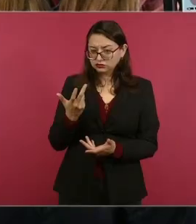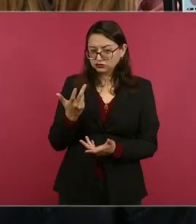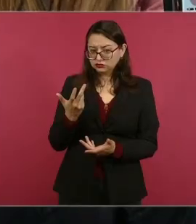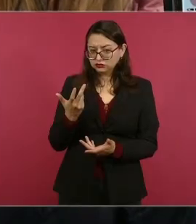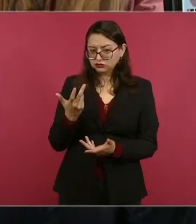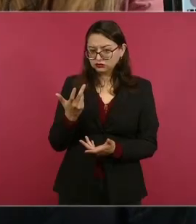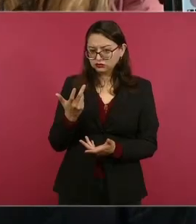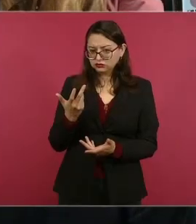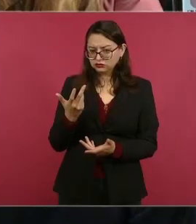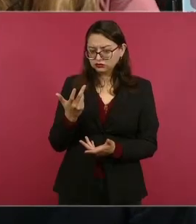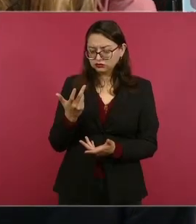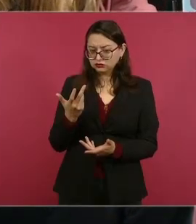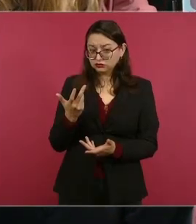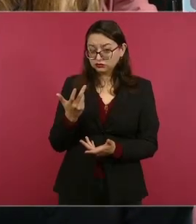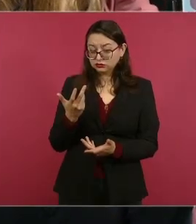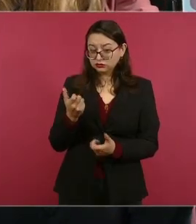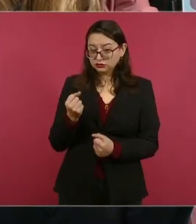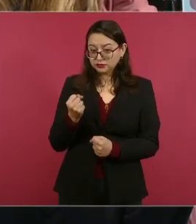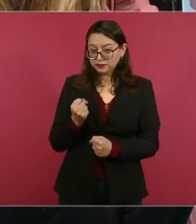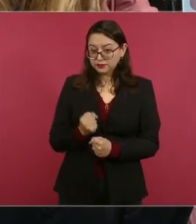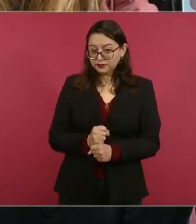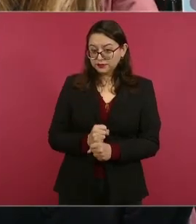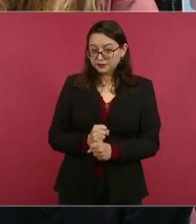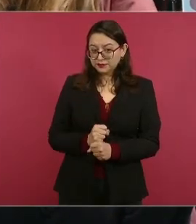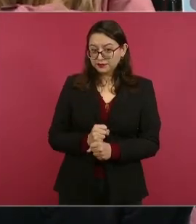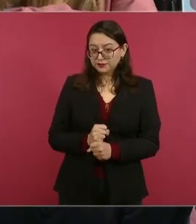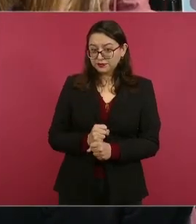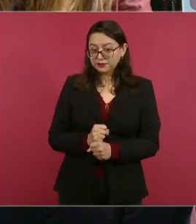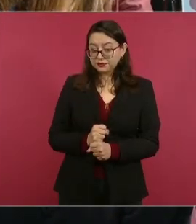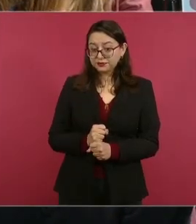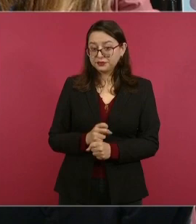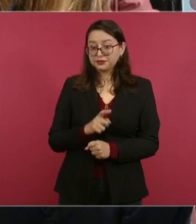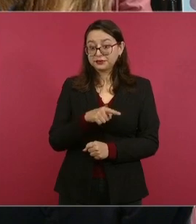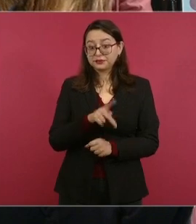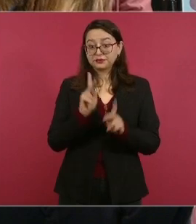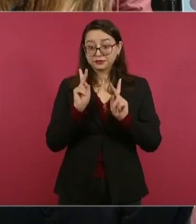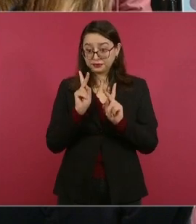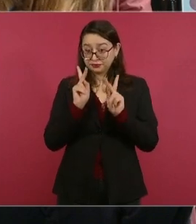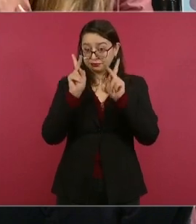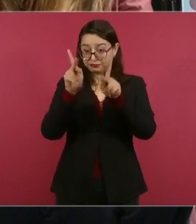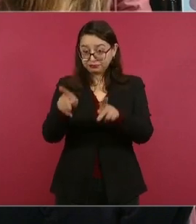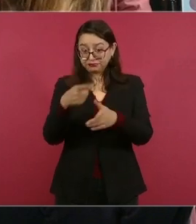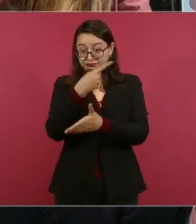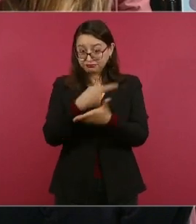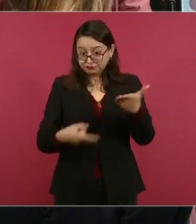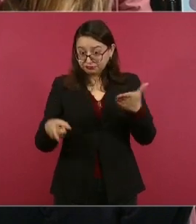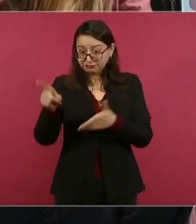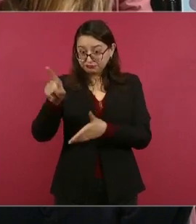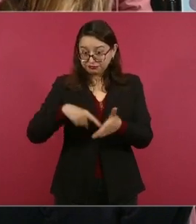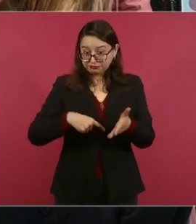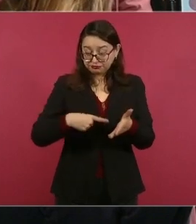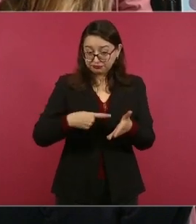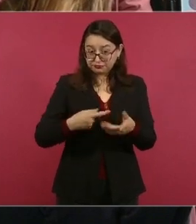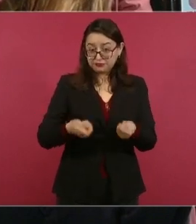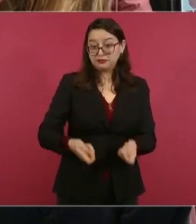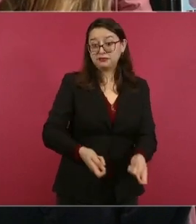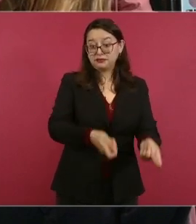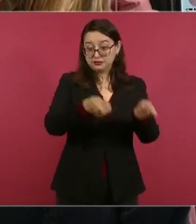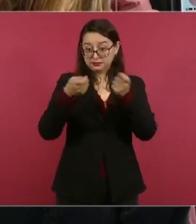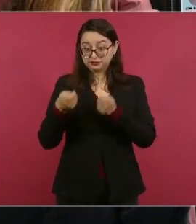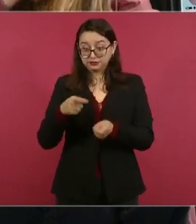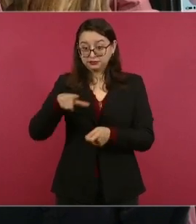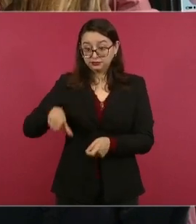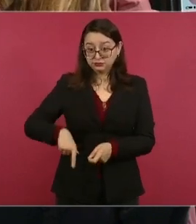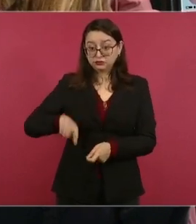si la concesión del viaducto bicentenario será revocada y la obra será devuelta al gobierno federal, de ser así,